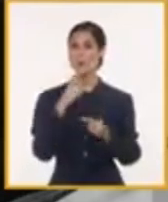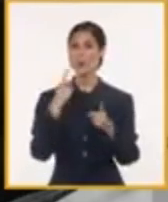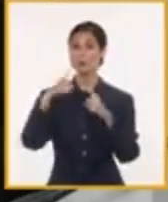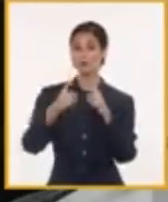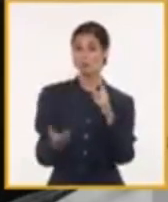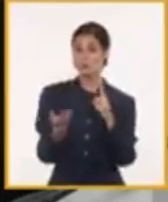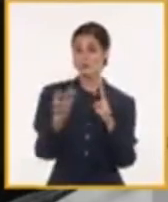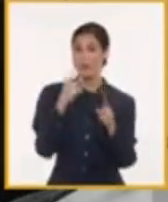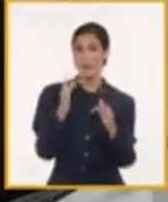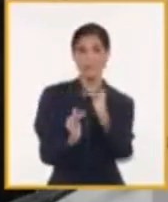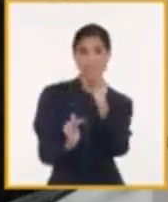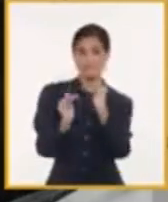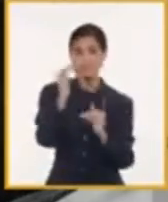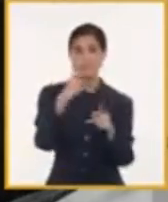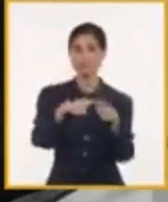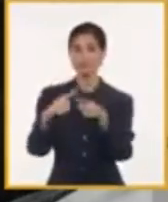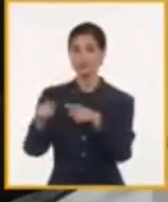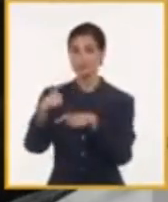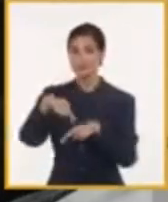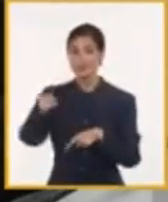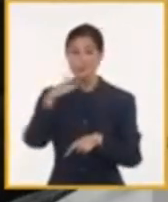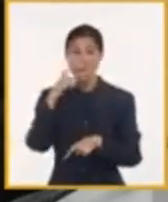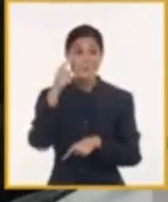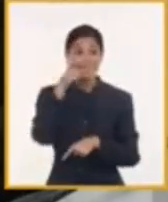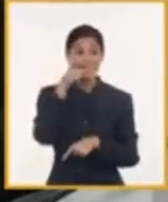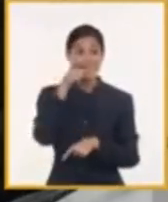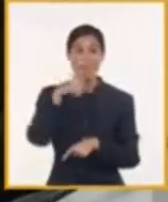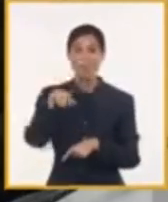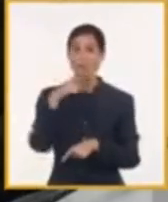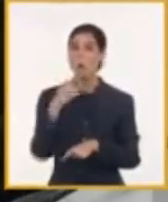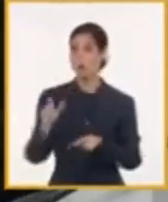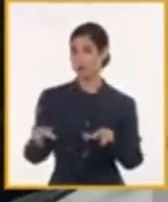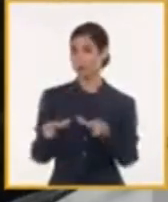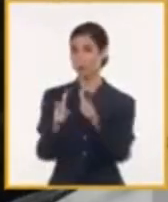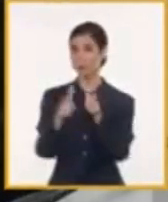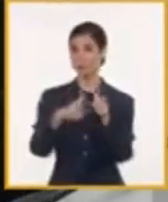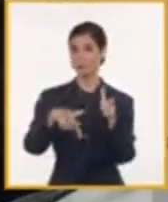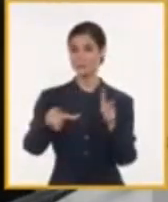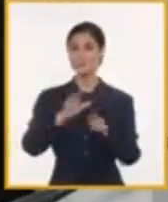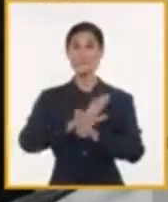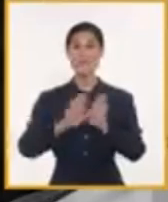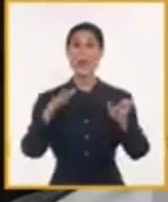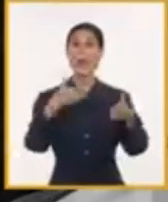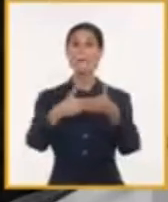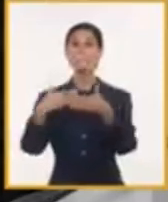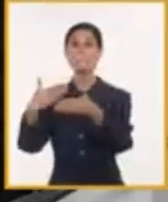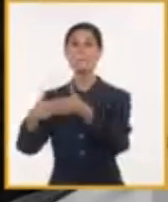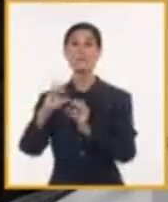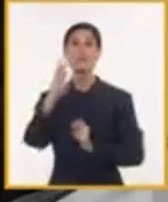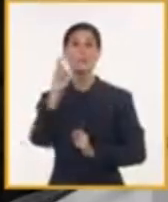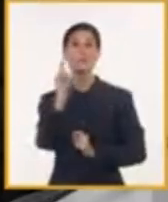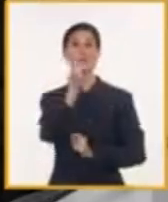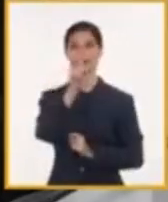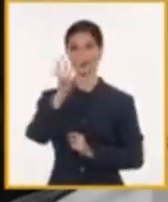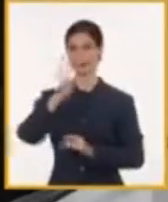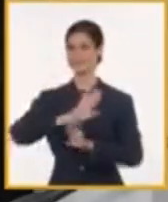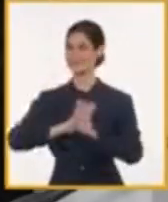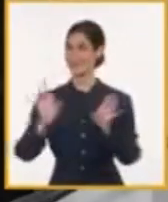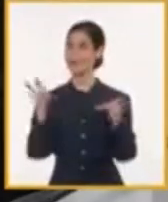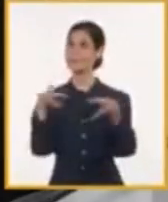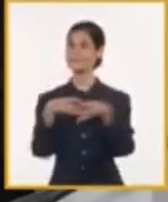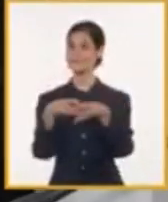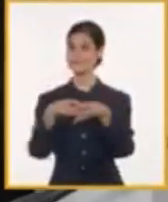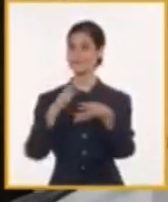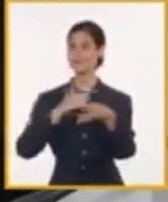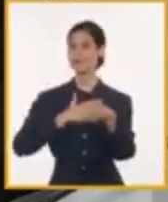producción. Y hoy, de las 23 empresas, 14 empresas, nosotros consideramos que van por más porque